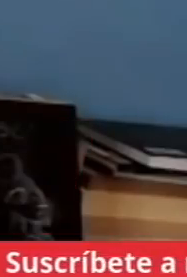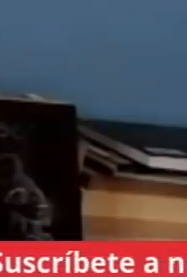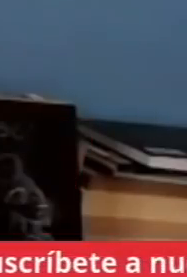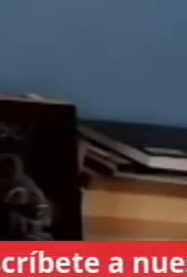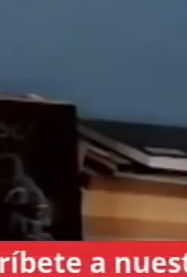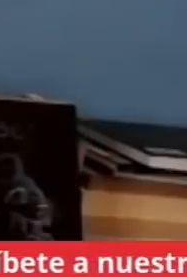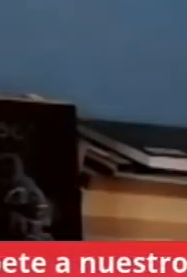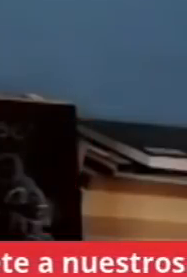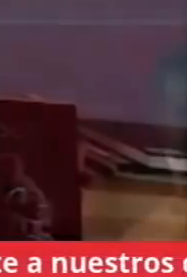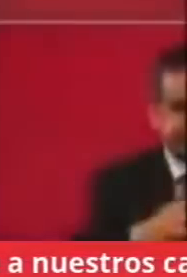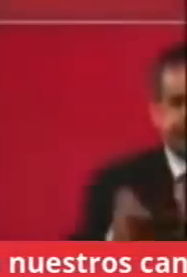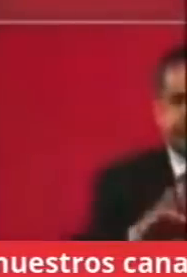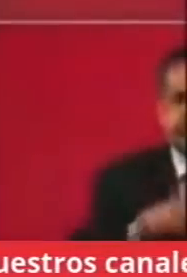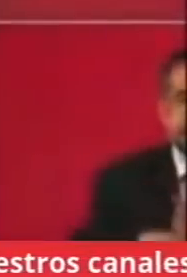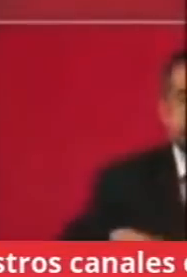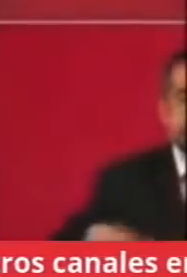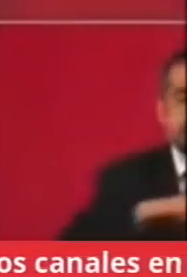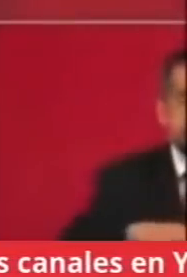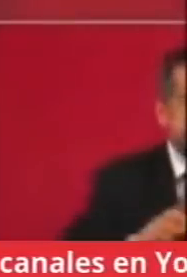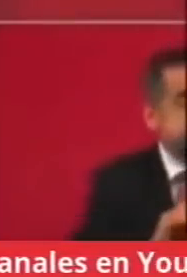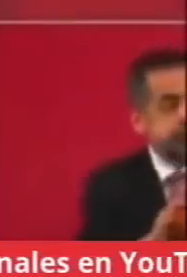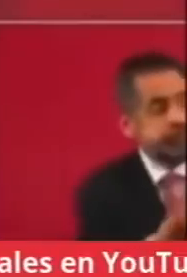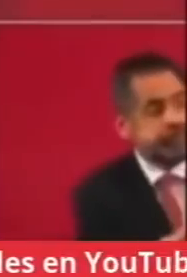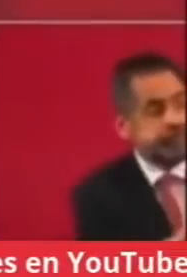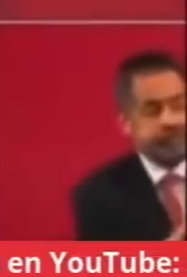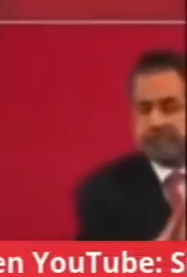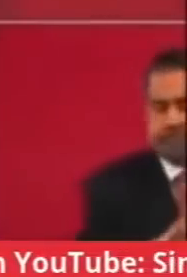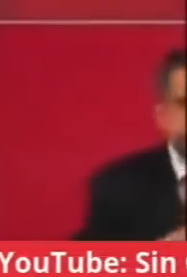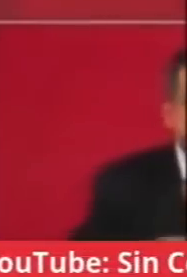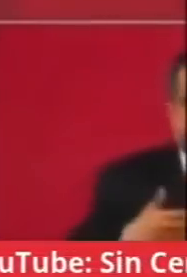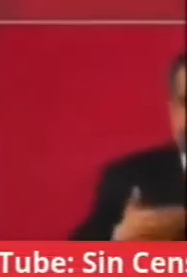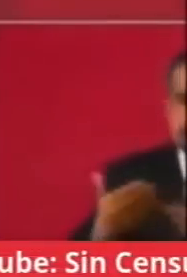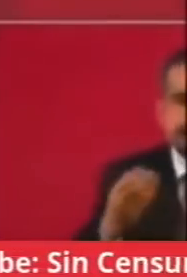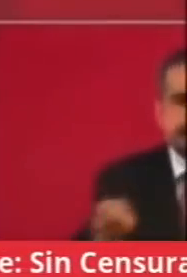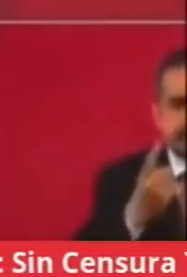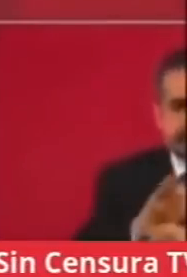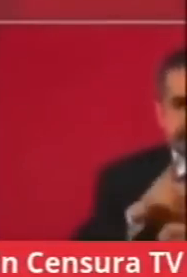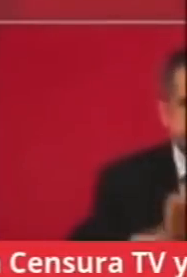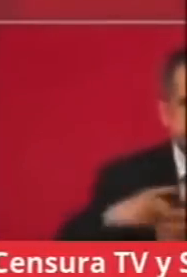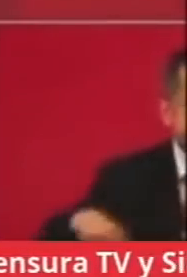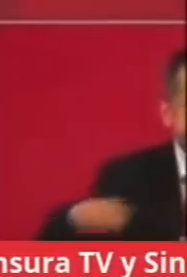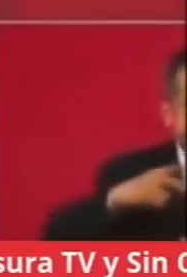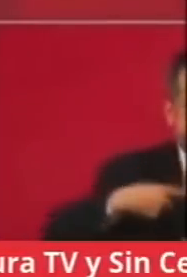nuestra. Va a haber fricciones, sobre todo internas, en relación, por ejemplo, a las implementaciones del TEMEC, y creo que ya han